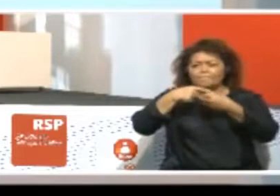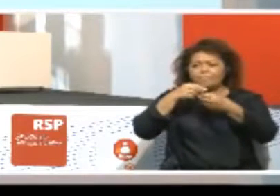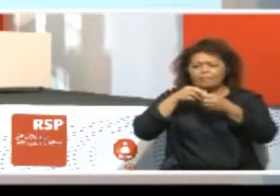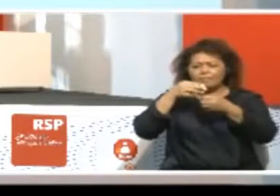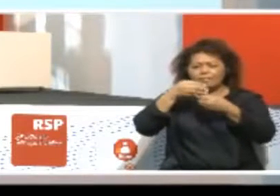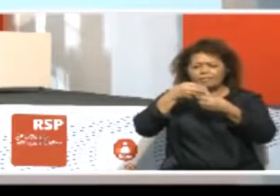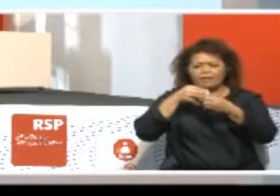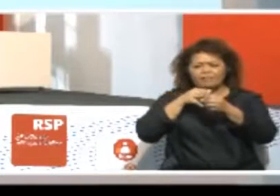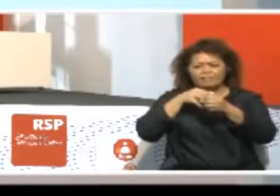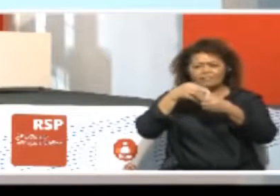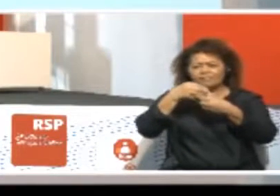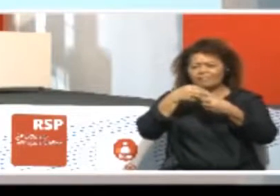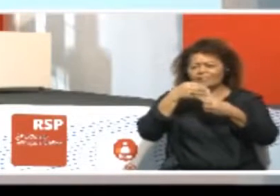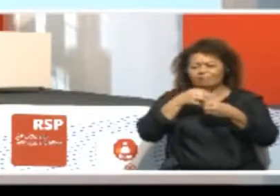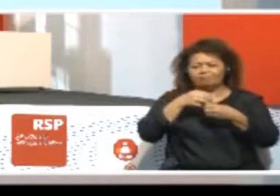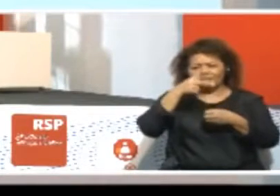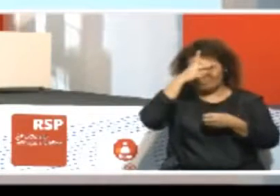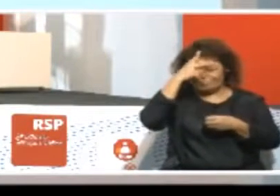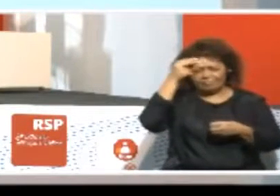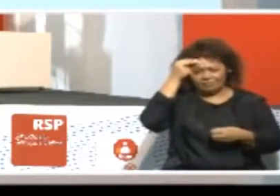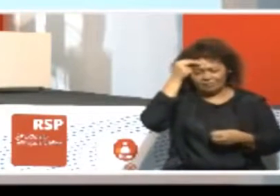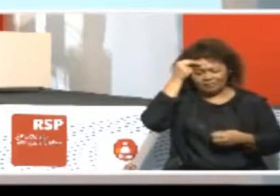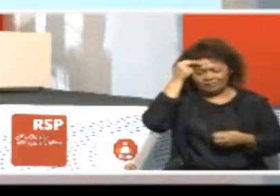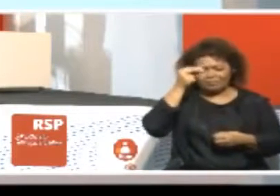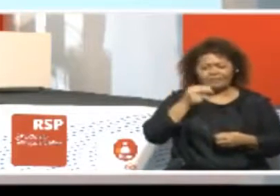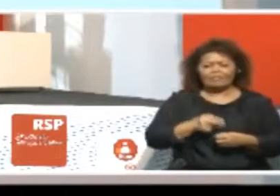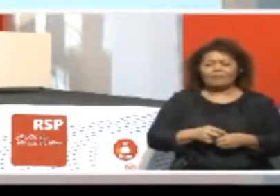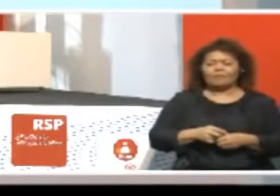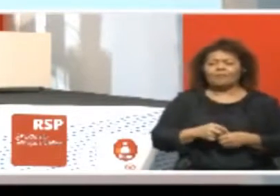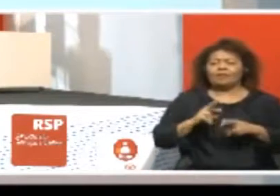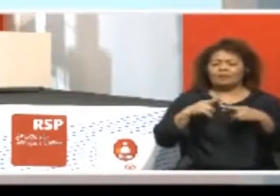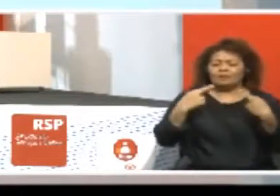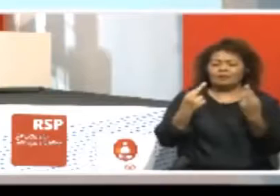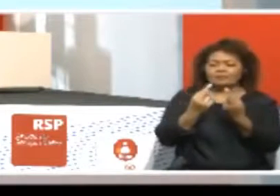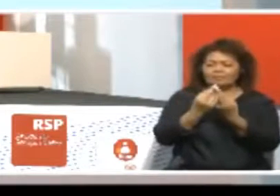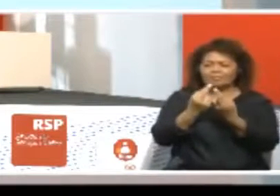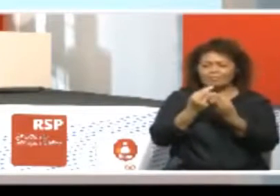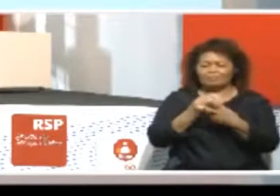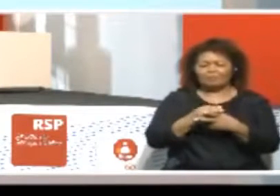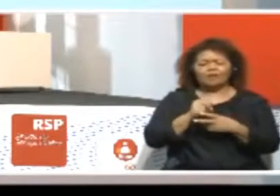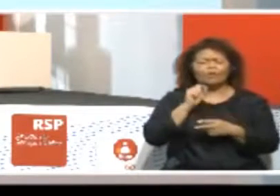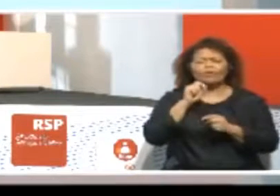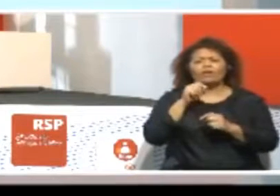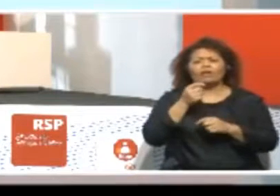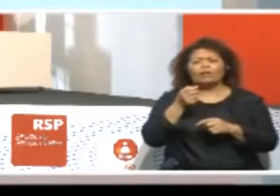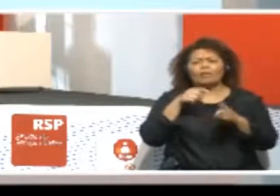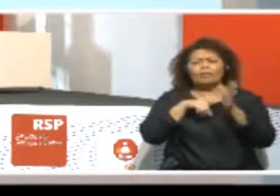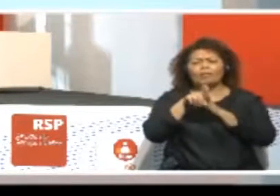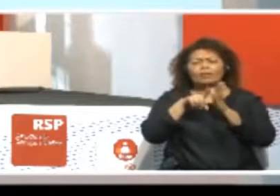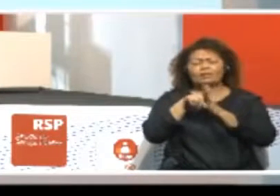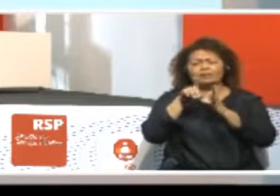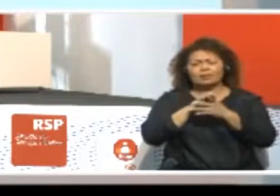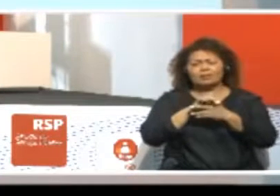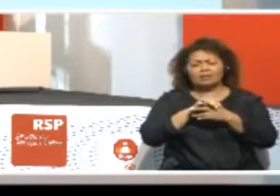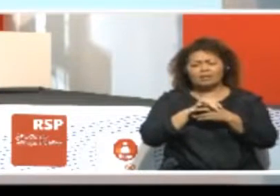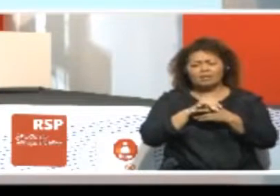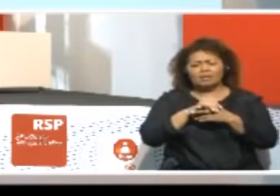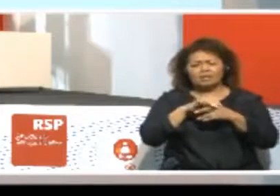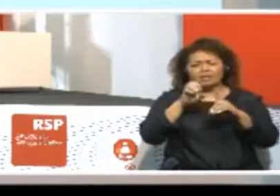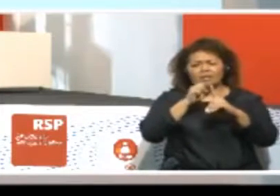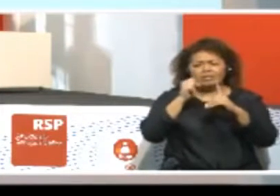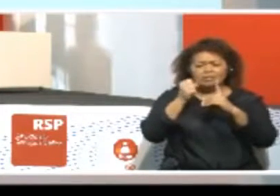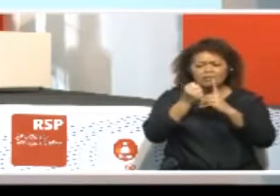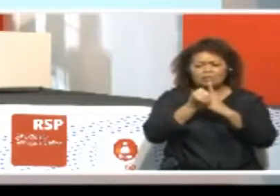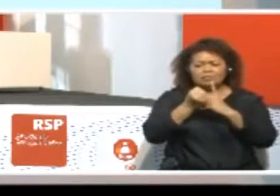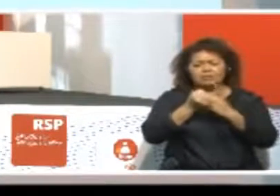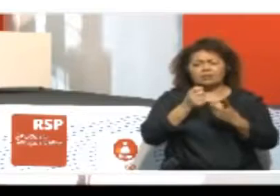quise preguntarles a esos alcaldes? Yo lo que les quise preguntar es si el asociativismo está funcionando acá como